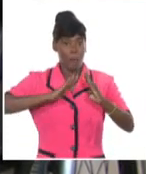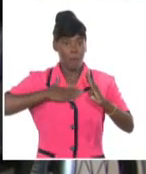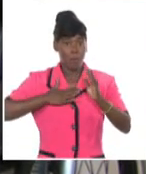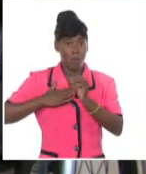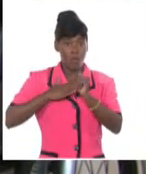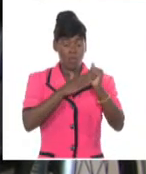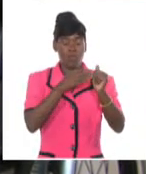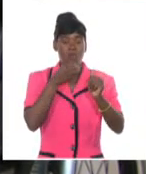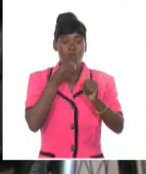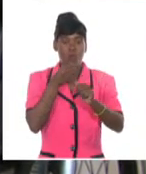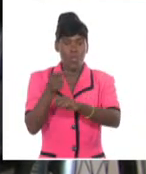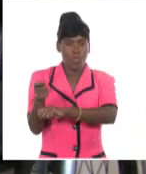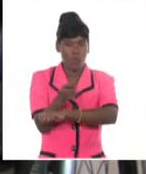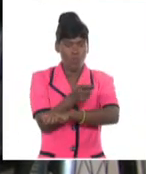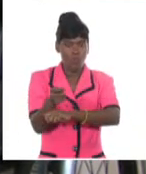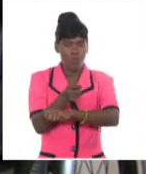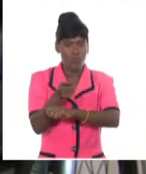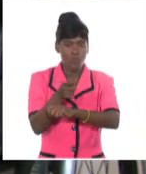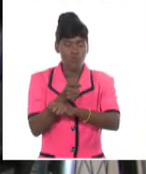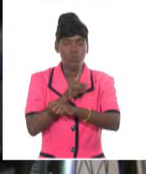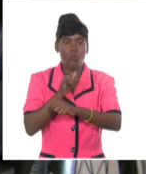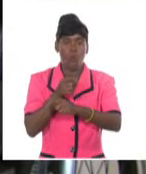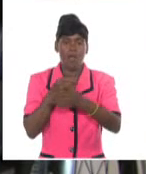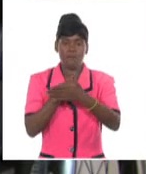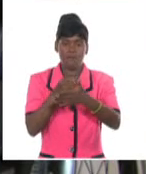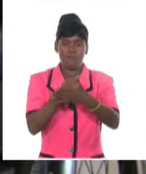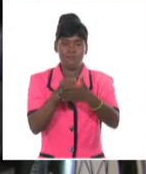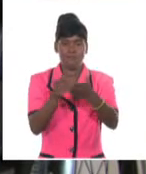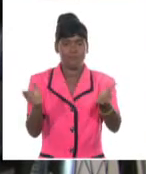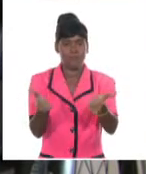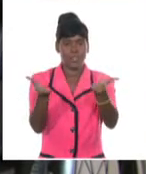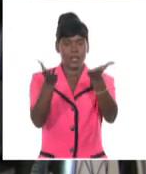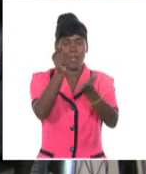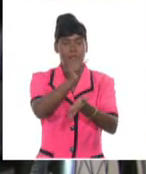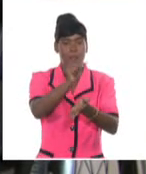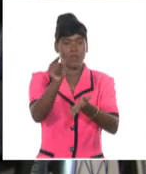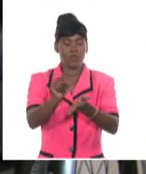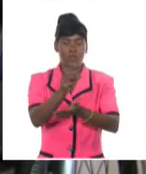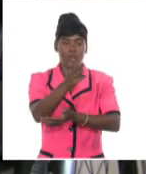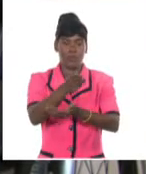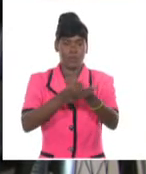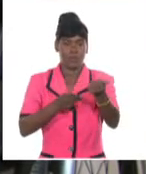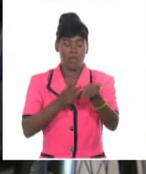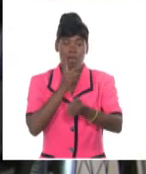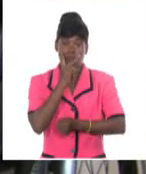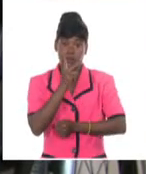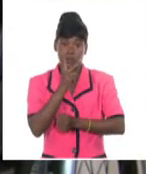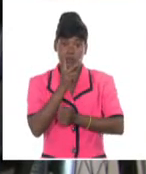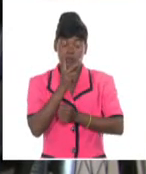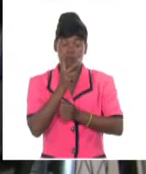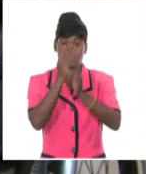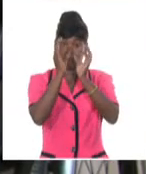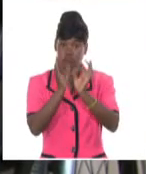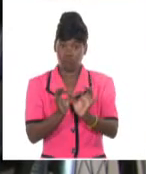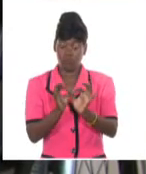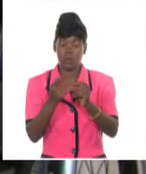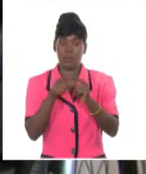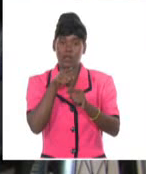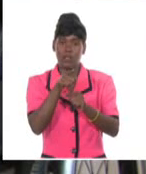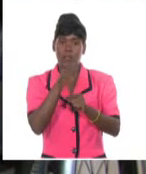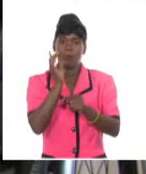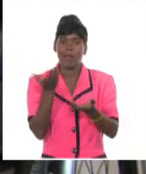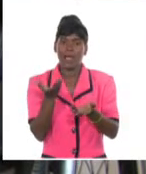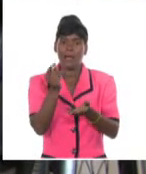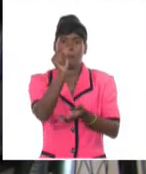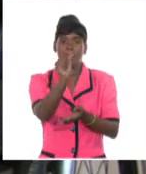integralmente la atención a la persona con discapacidad. Pero la atención con el enfoque que tiene que ser para que la